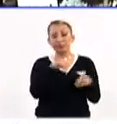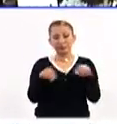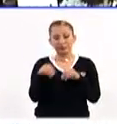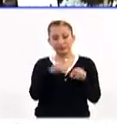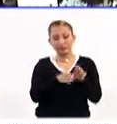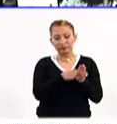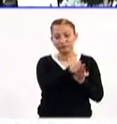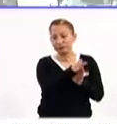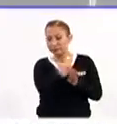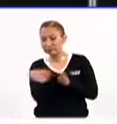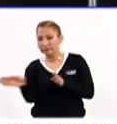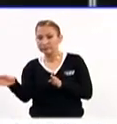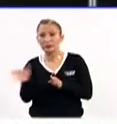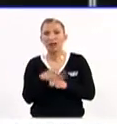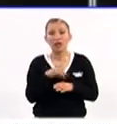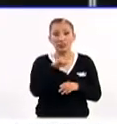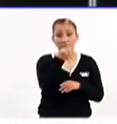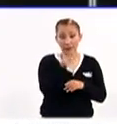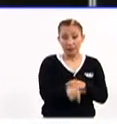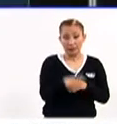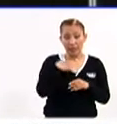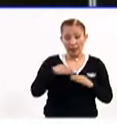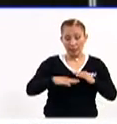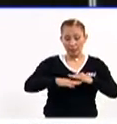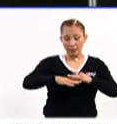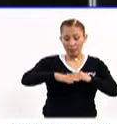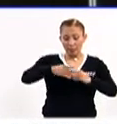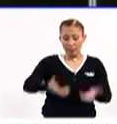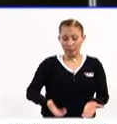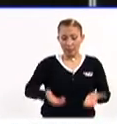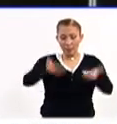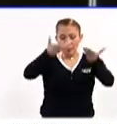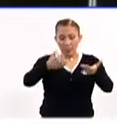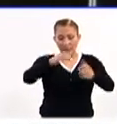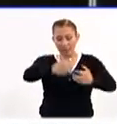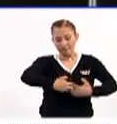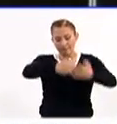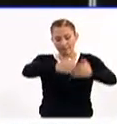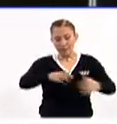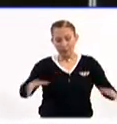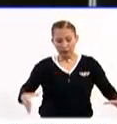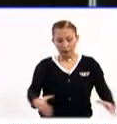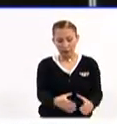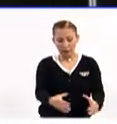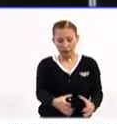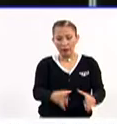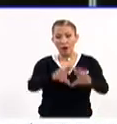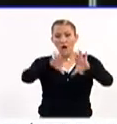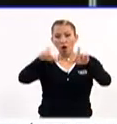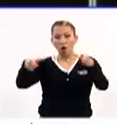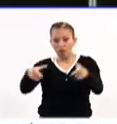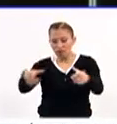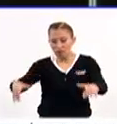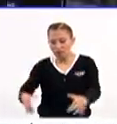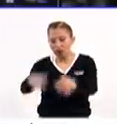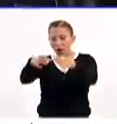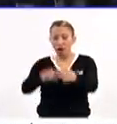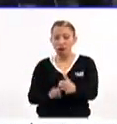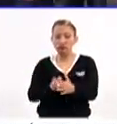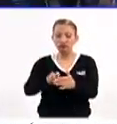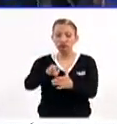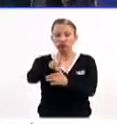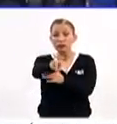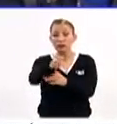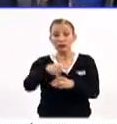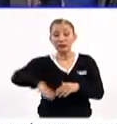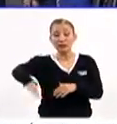movimiento omnidireccional. Hicimos después el elevador y luego los mecanismos que agarran las pelotas y los discos y finalmente el escalador. En